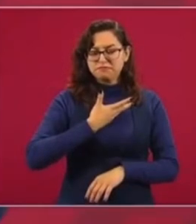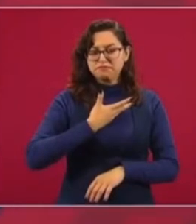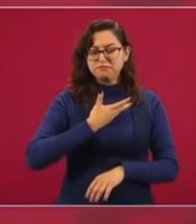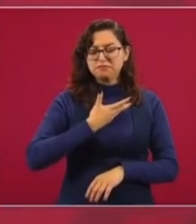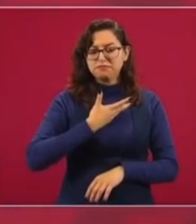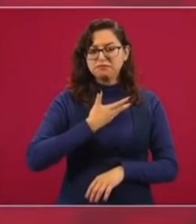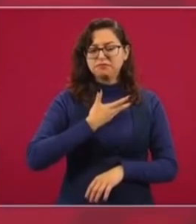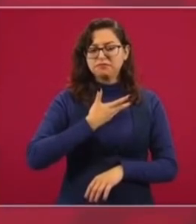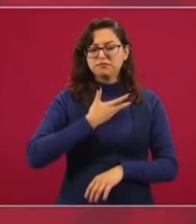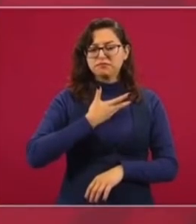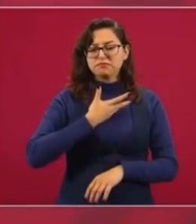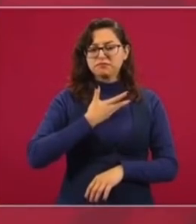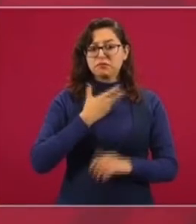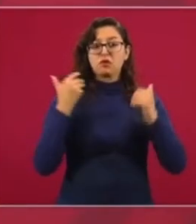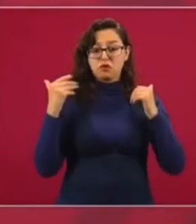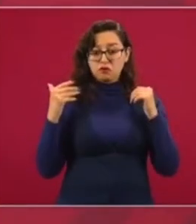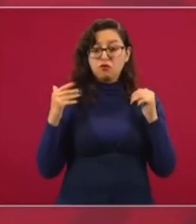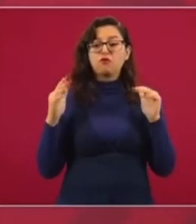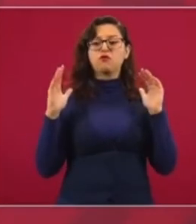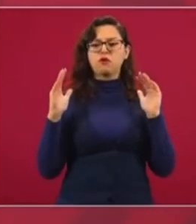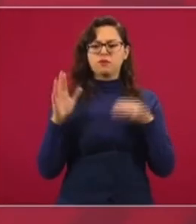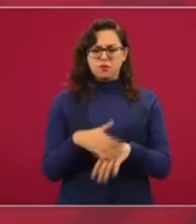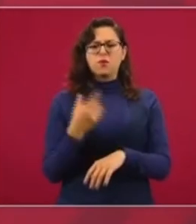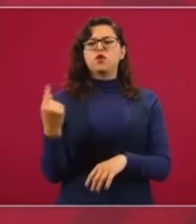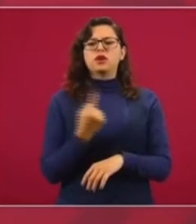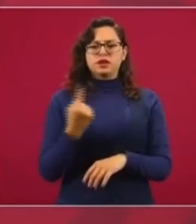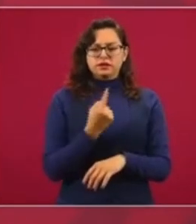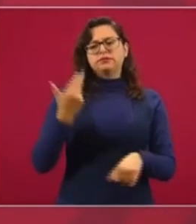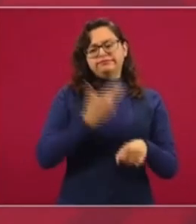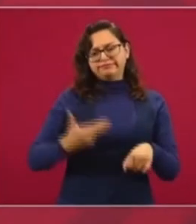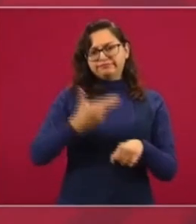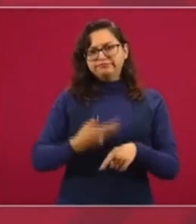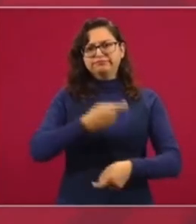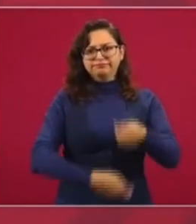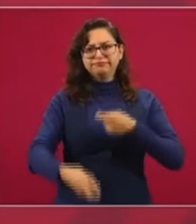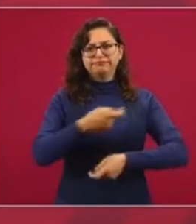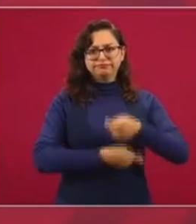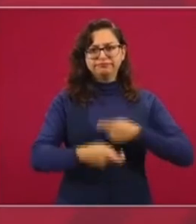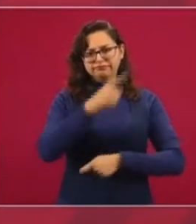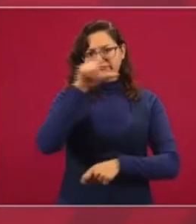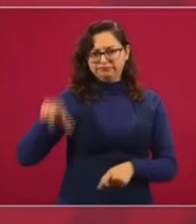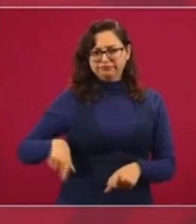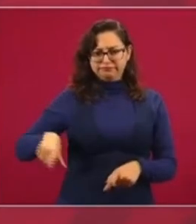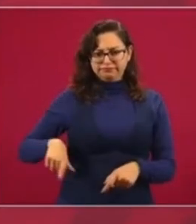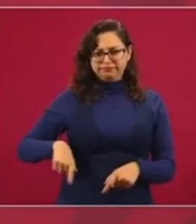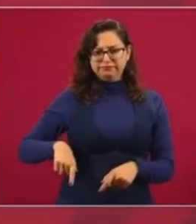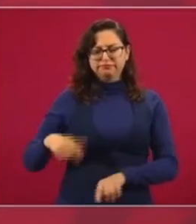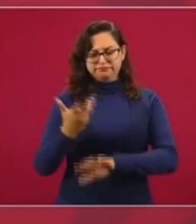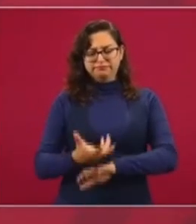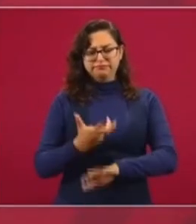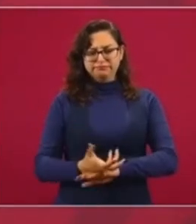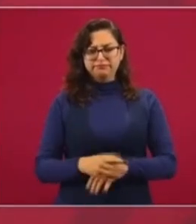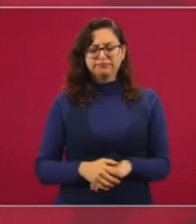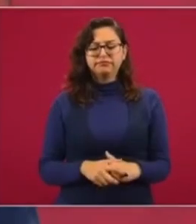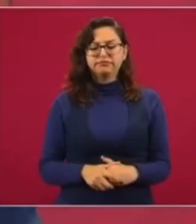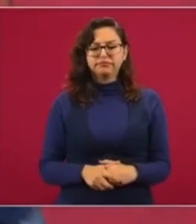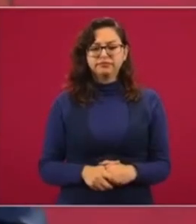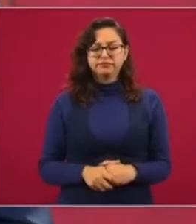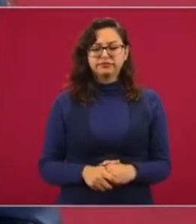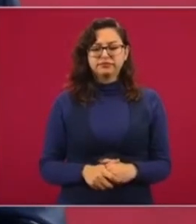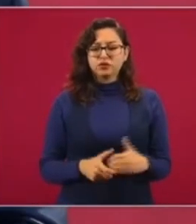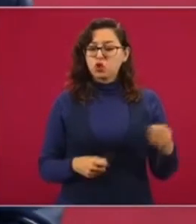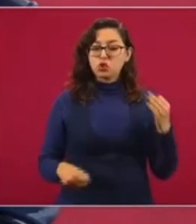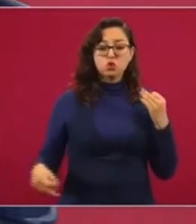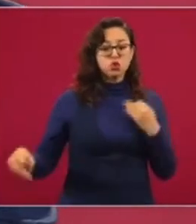fue también a partir de una gestión que hicimos con el gobierno de eeuu todo